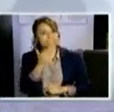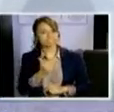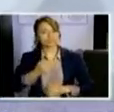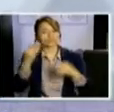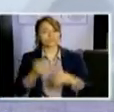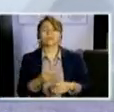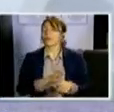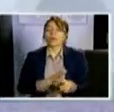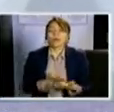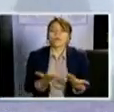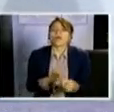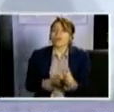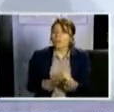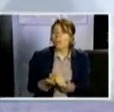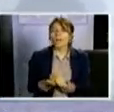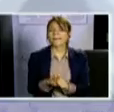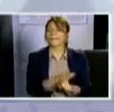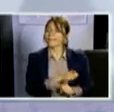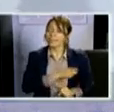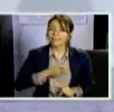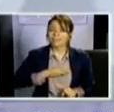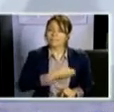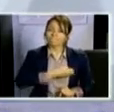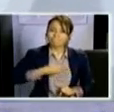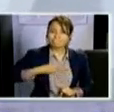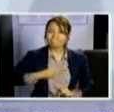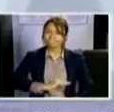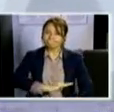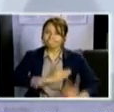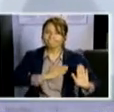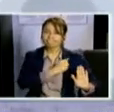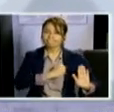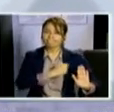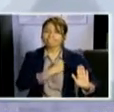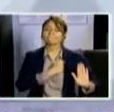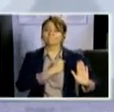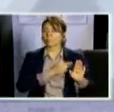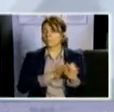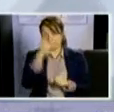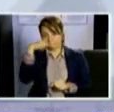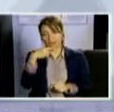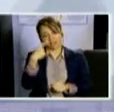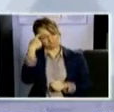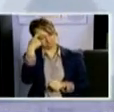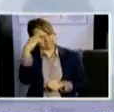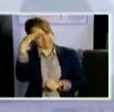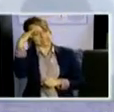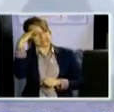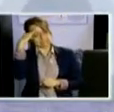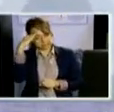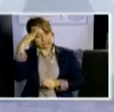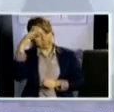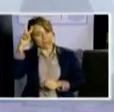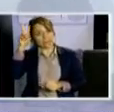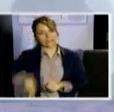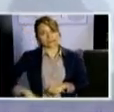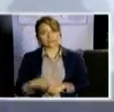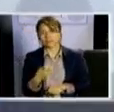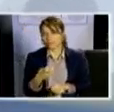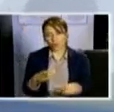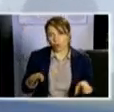hablando de la conciencia mundial, primero tenemos que tener políticas públicas en la materia, pero que